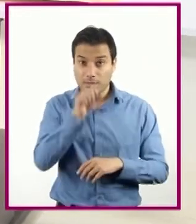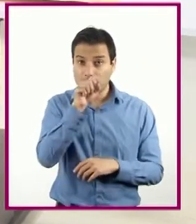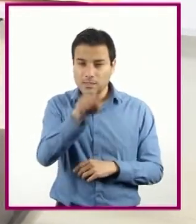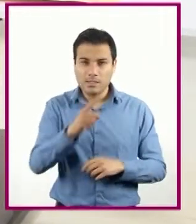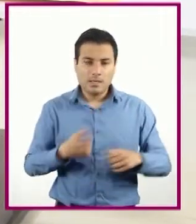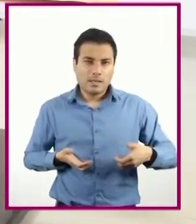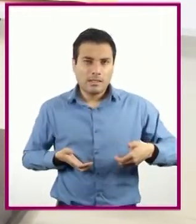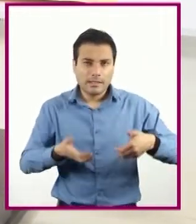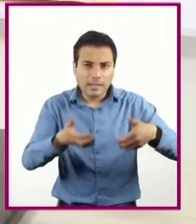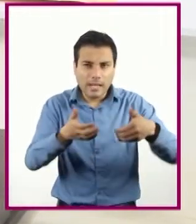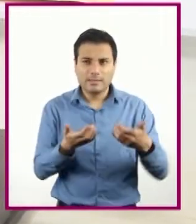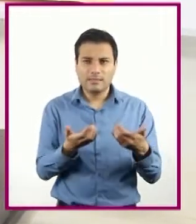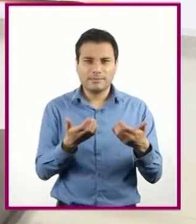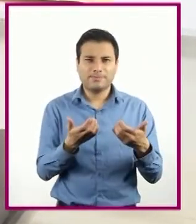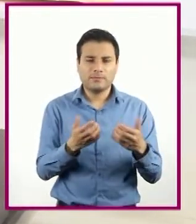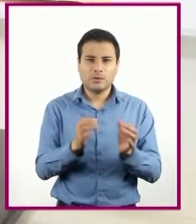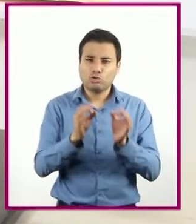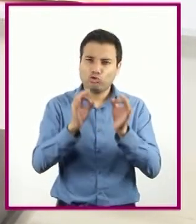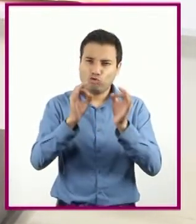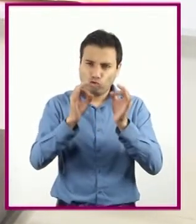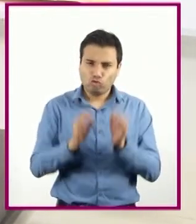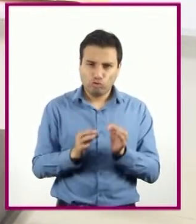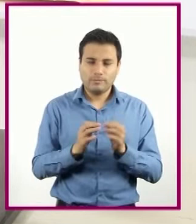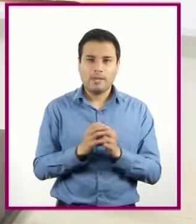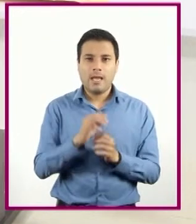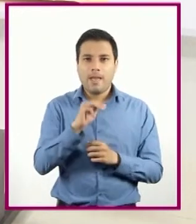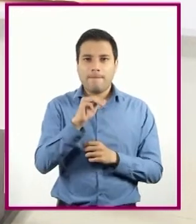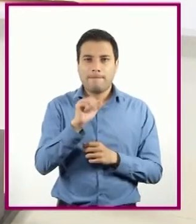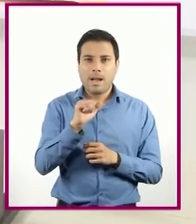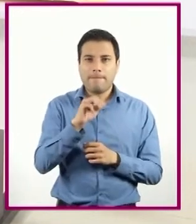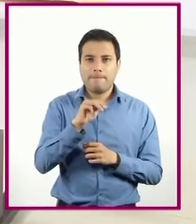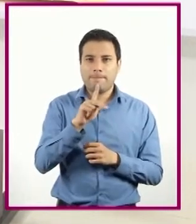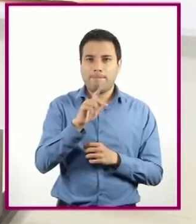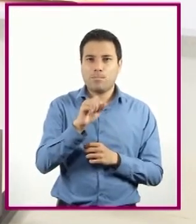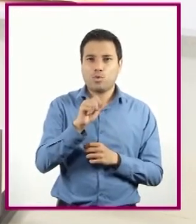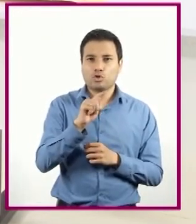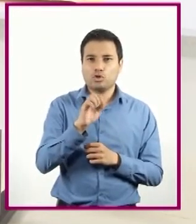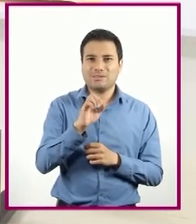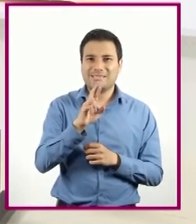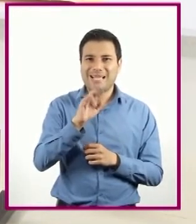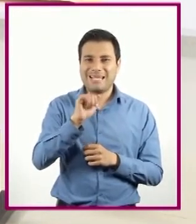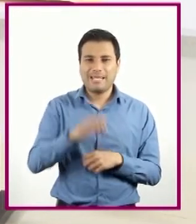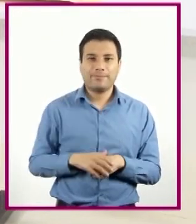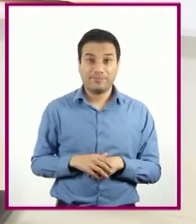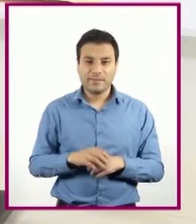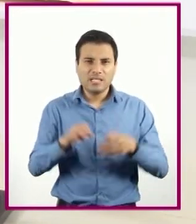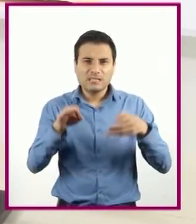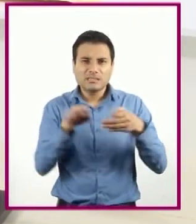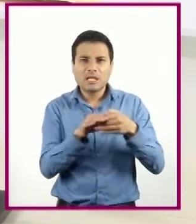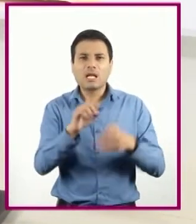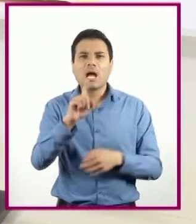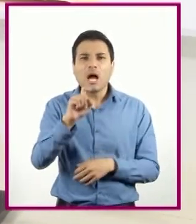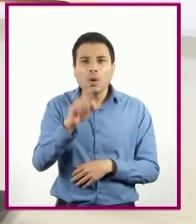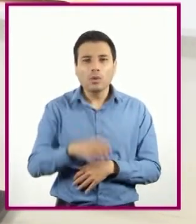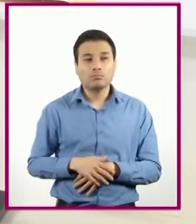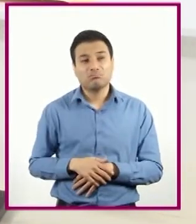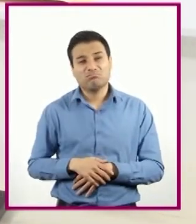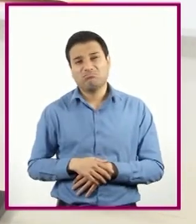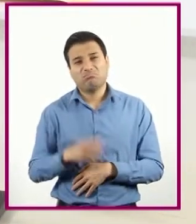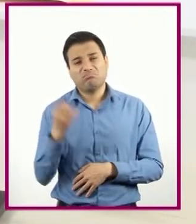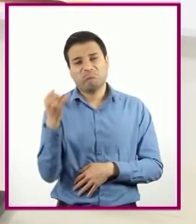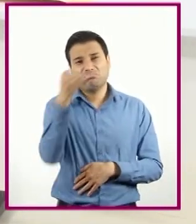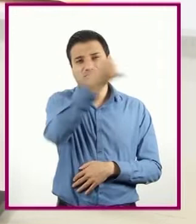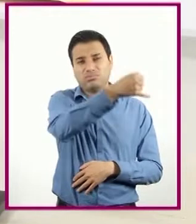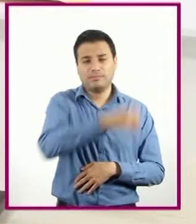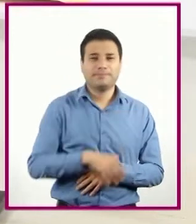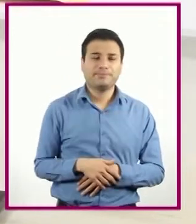se construyeron de mampostería sin argamasa, pues la fuente de agua más cercana se encuentra a muchos kilómetros de distancia.